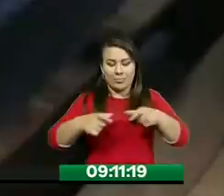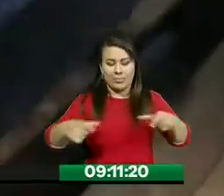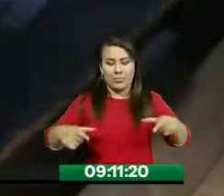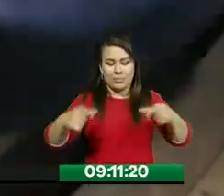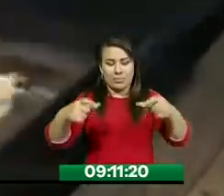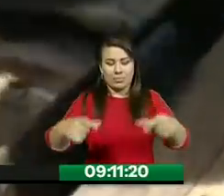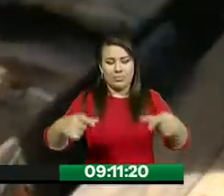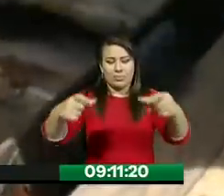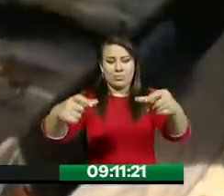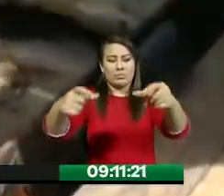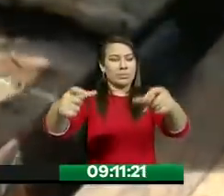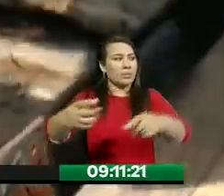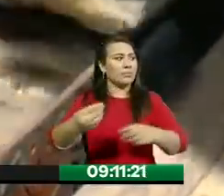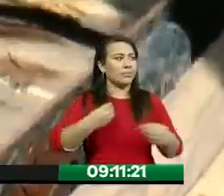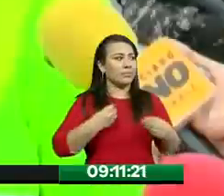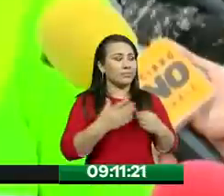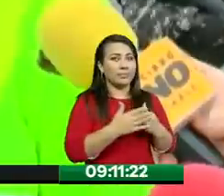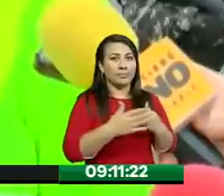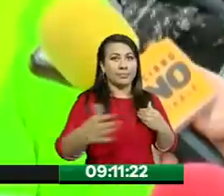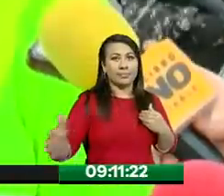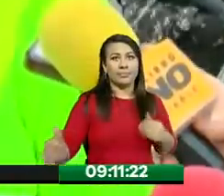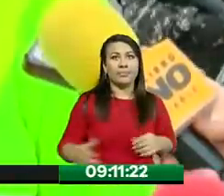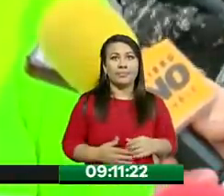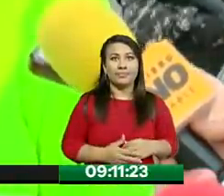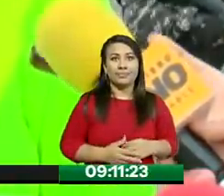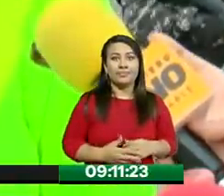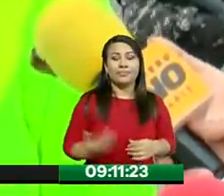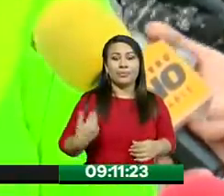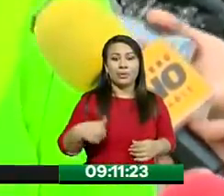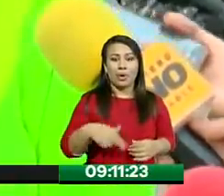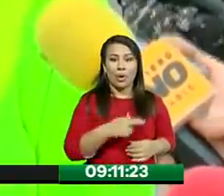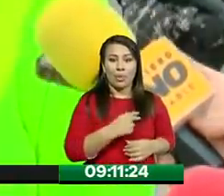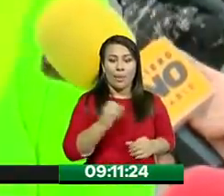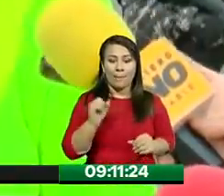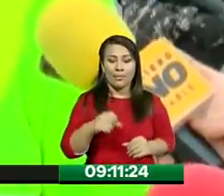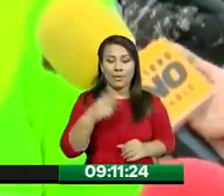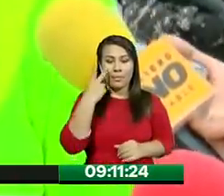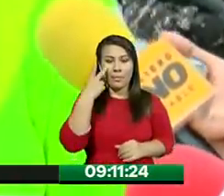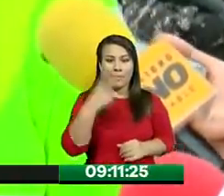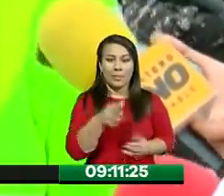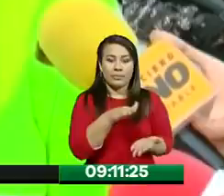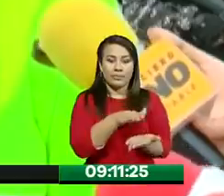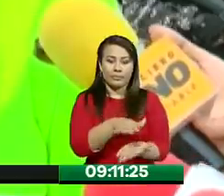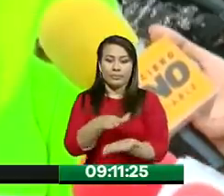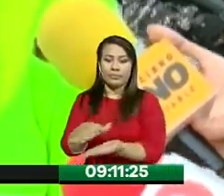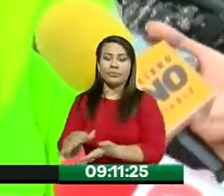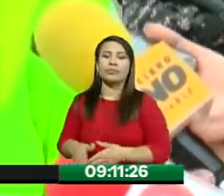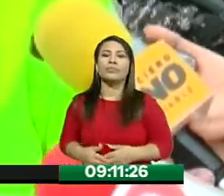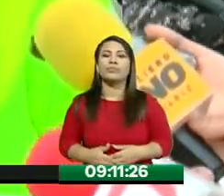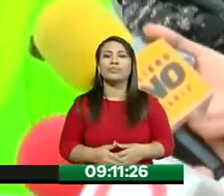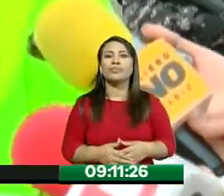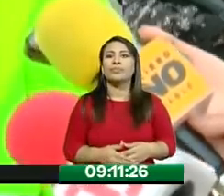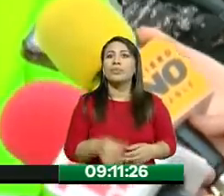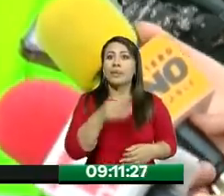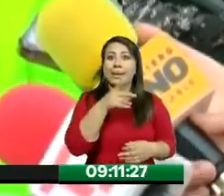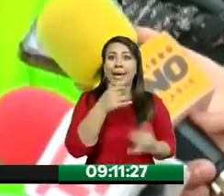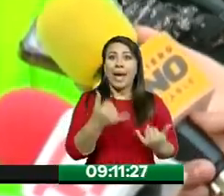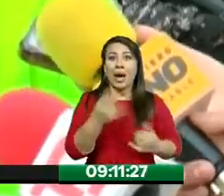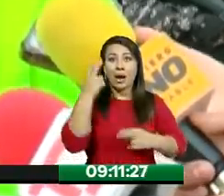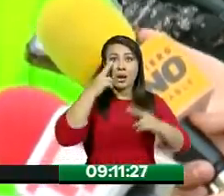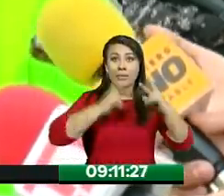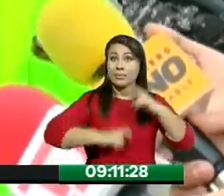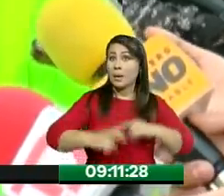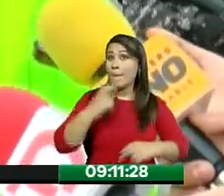un mal olor, lamentablemente un mal olor, mantiene a los moradores desesperados, ya no saben qué hacer. Ellos manifiestan